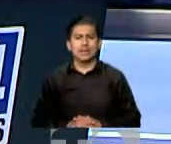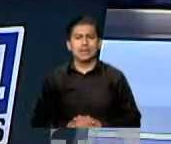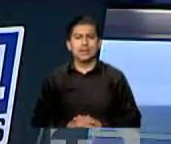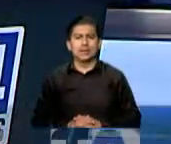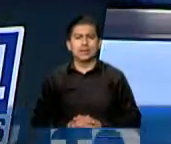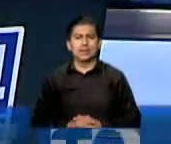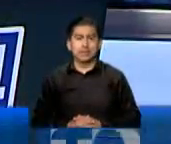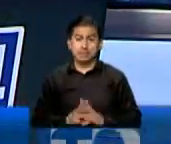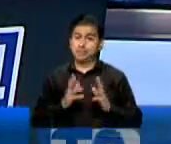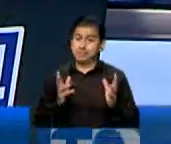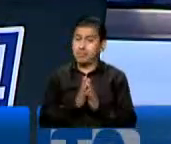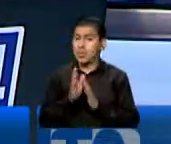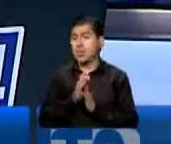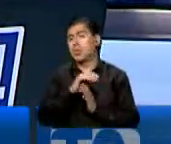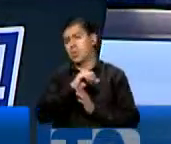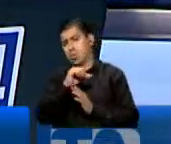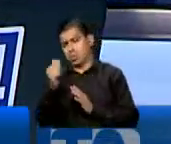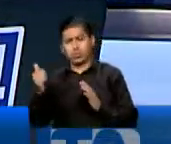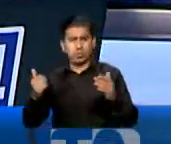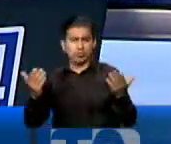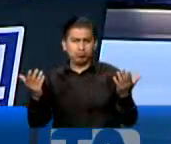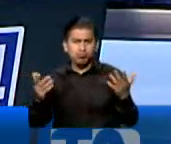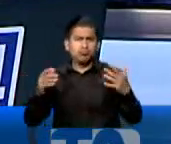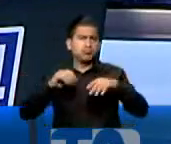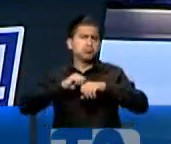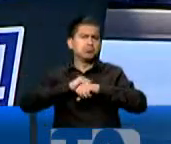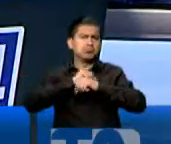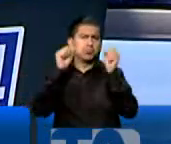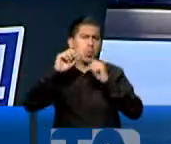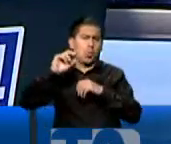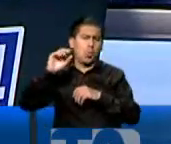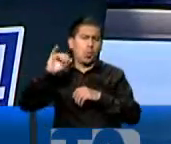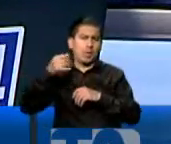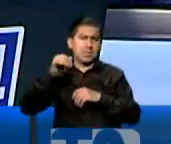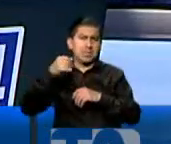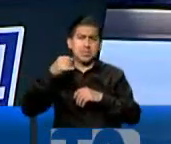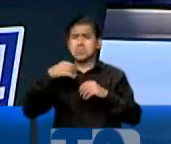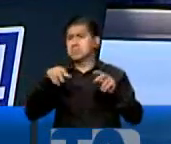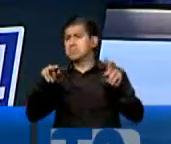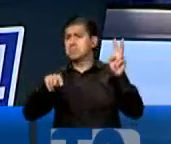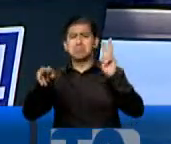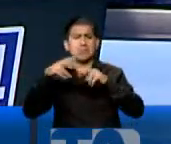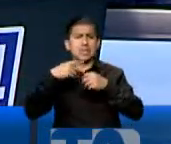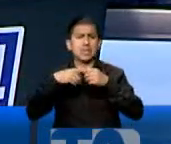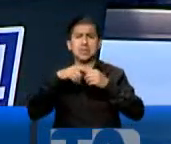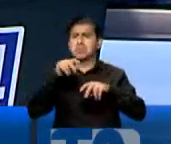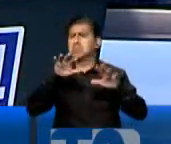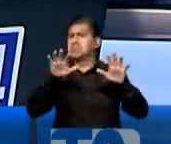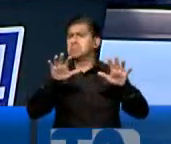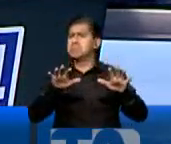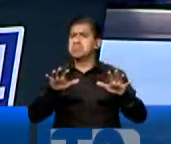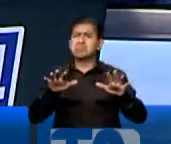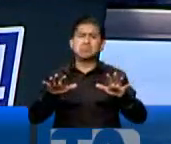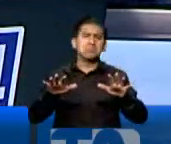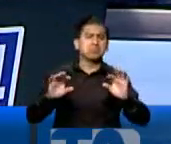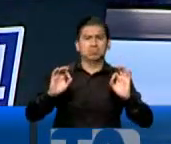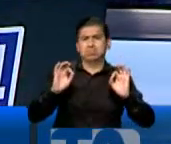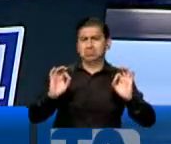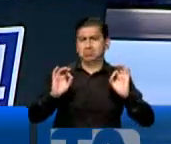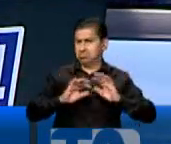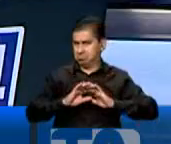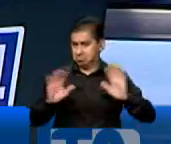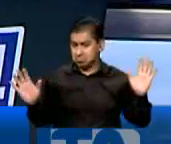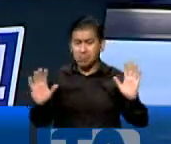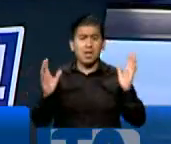Mientras tanto, otro escenario se vivió durante la mañana de este jueves en la capital. Tranquilidad y normalidad en las actividades se registró